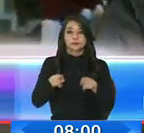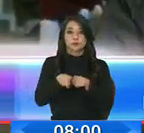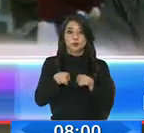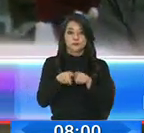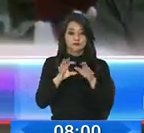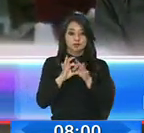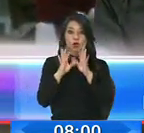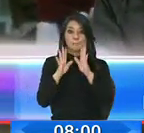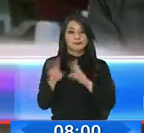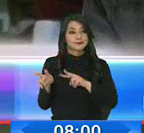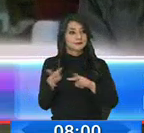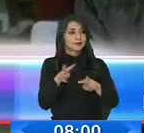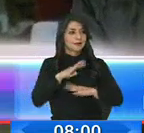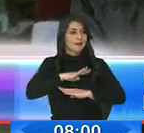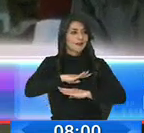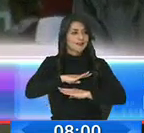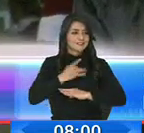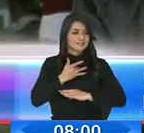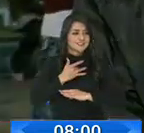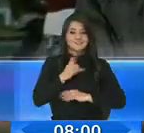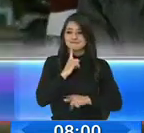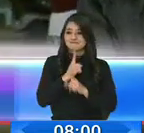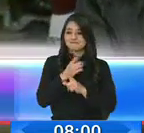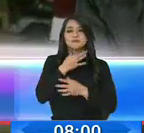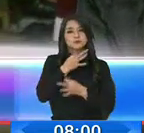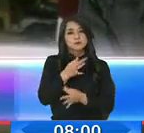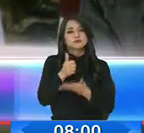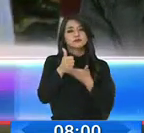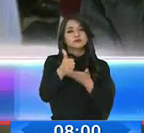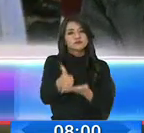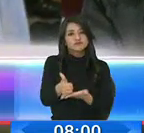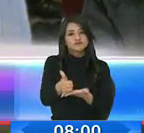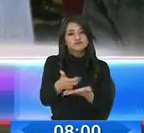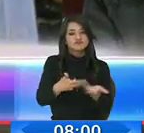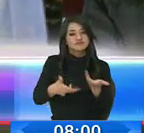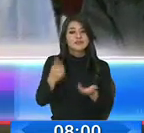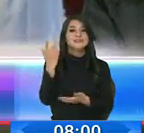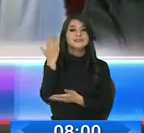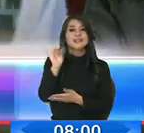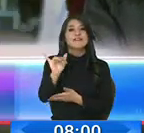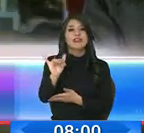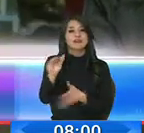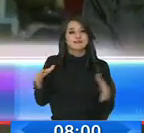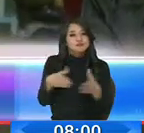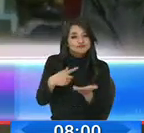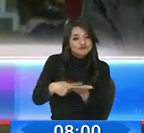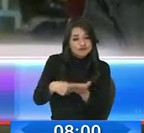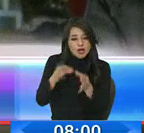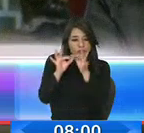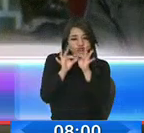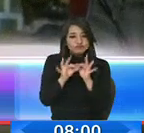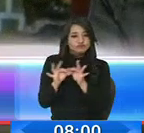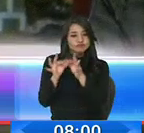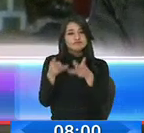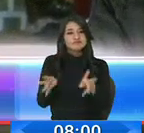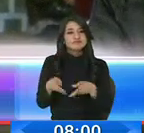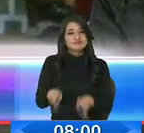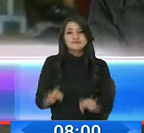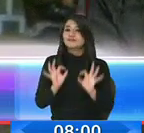una satisfacción porque nos gusta ayudar, nos reunimos los días sábados acá. Y también es algo